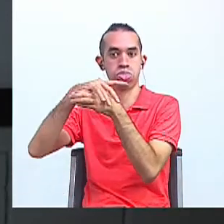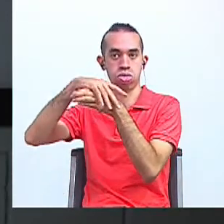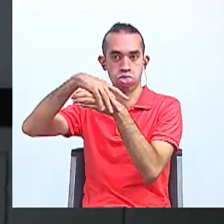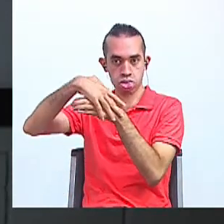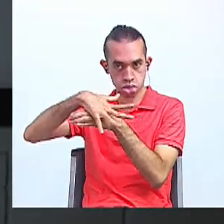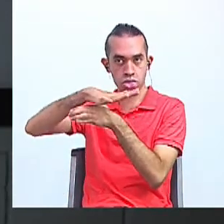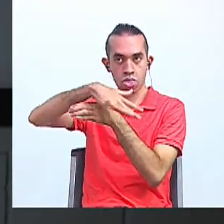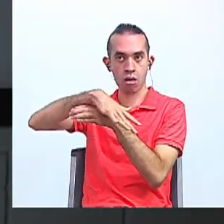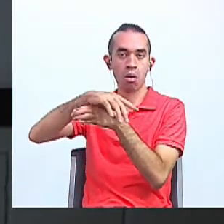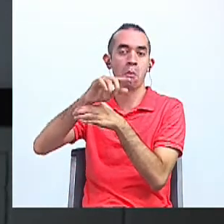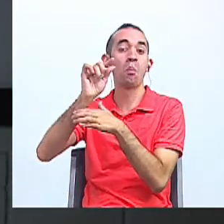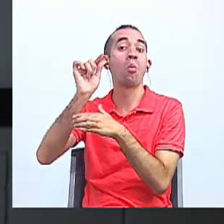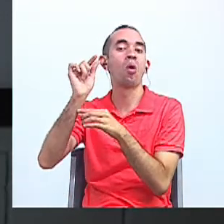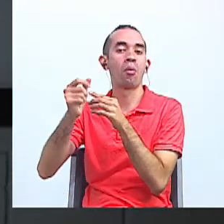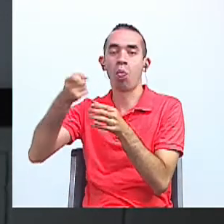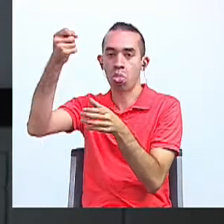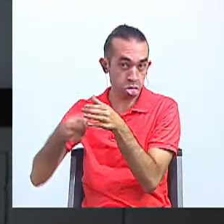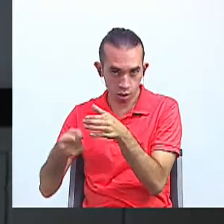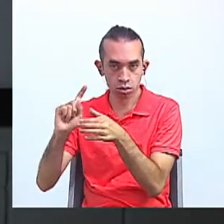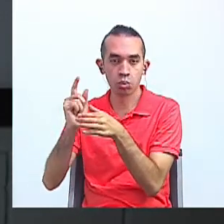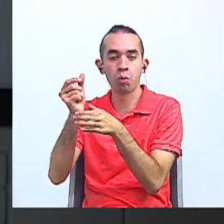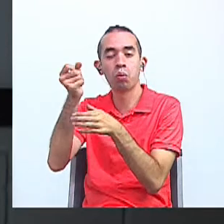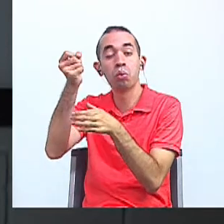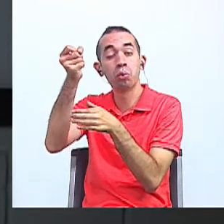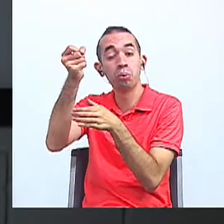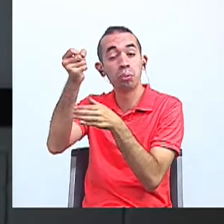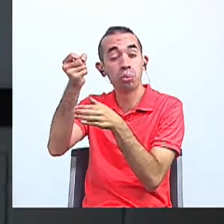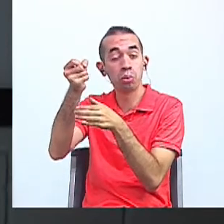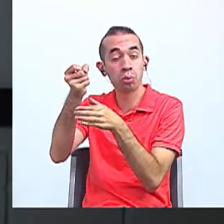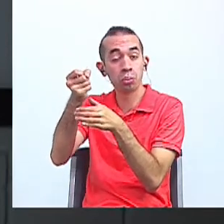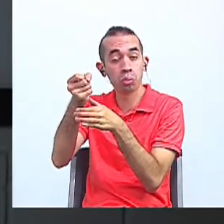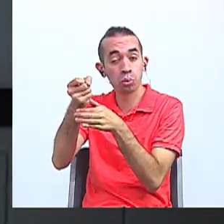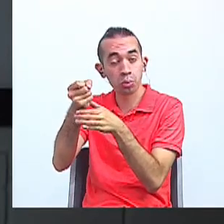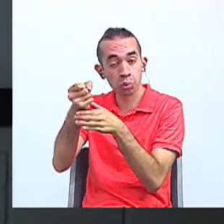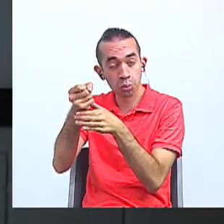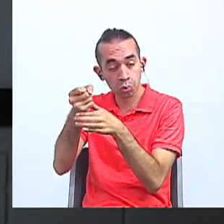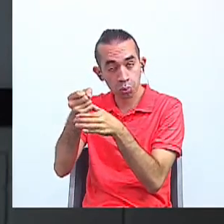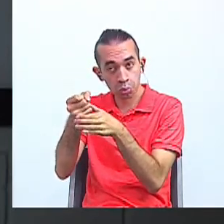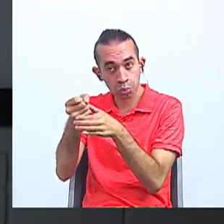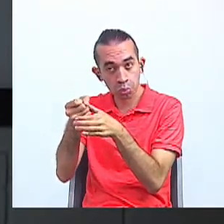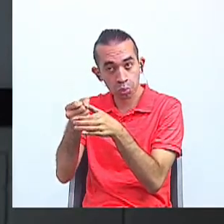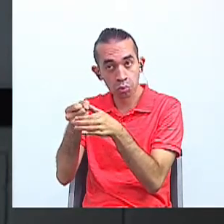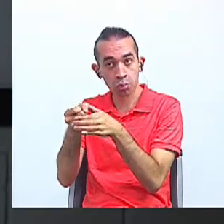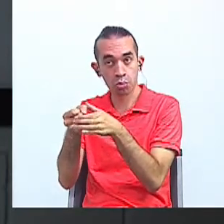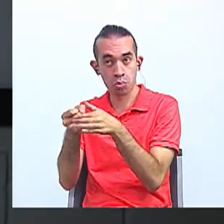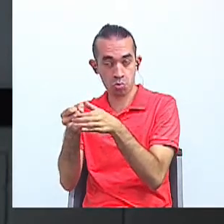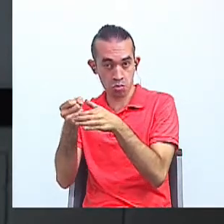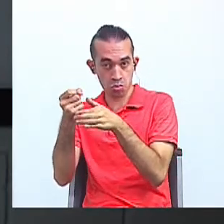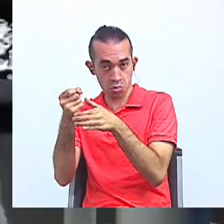a ir poco a poco. Vamos a ver que no se pierda la...